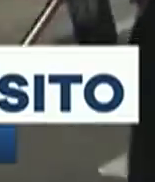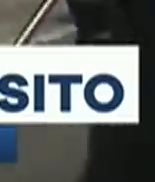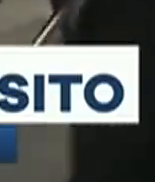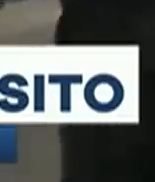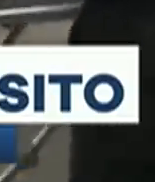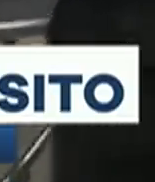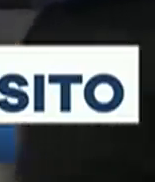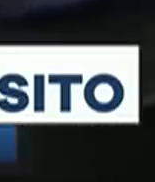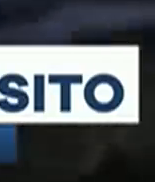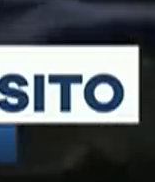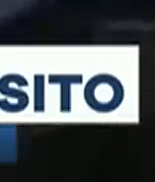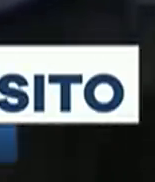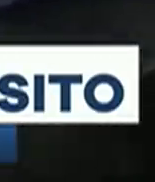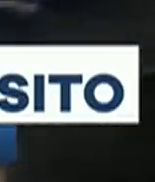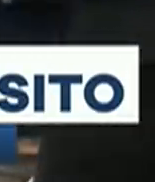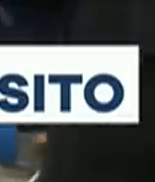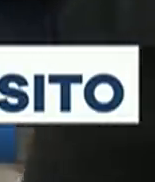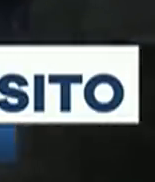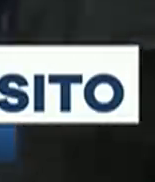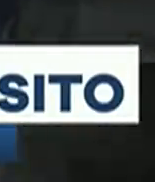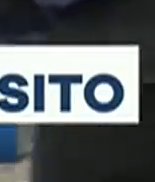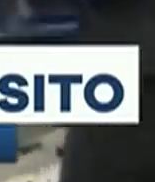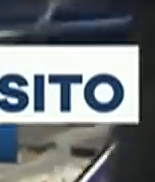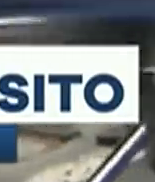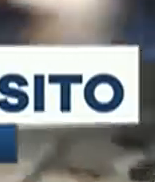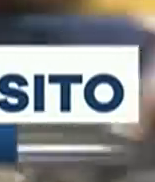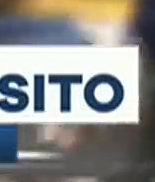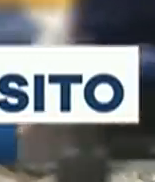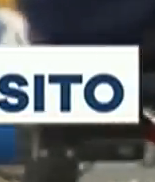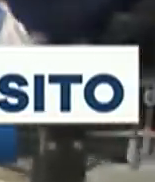Personas resultaron heridas en un accidente de tránsito